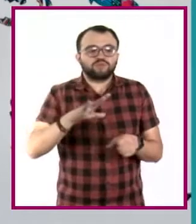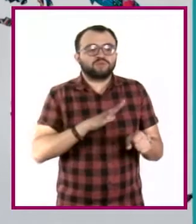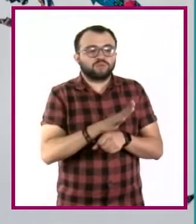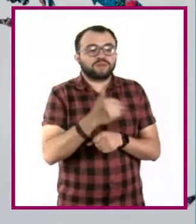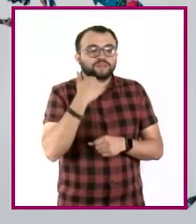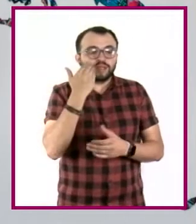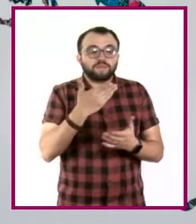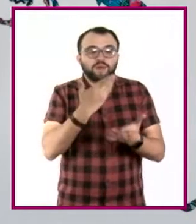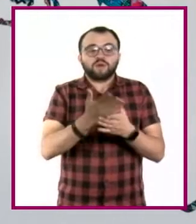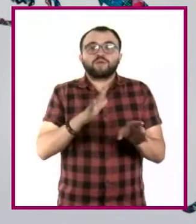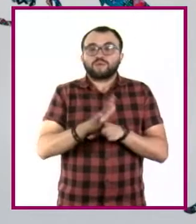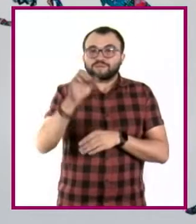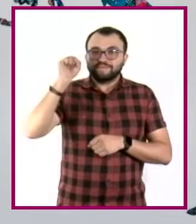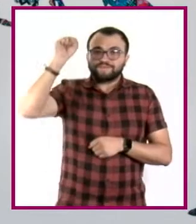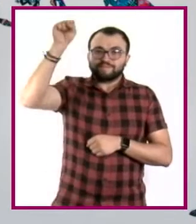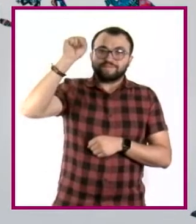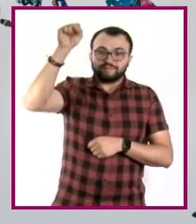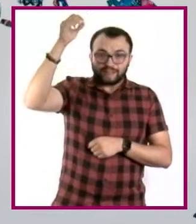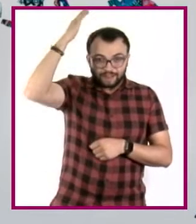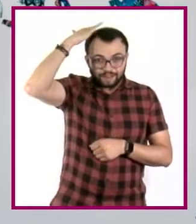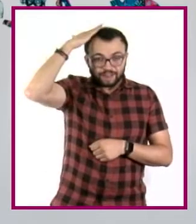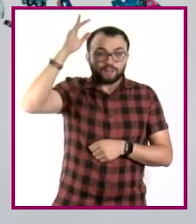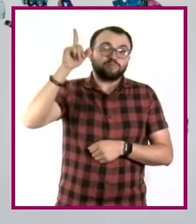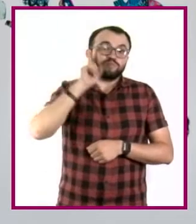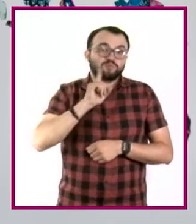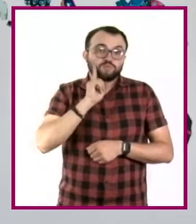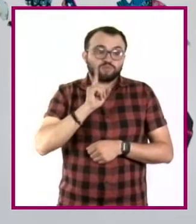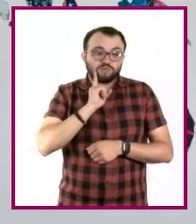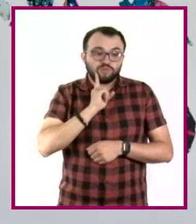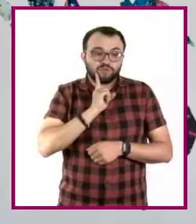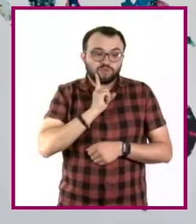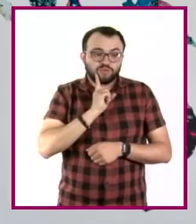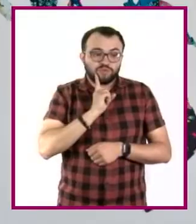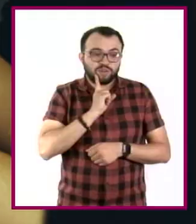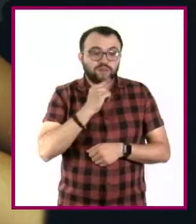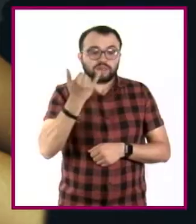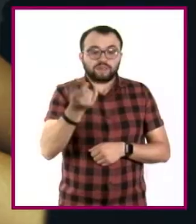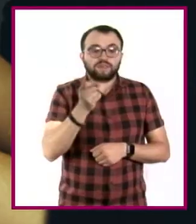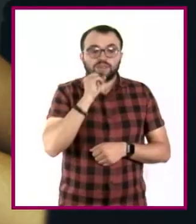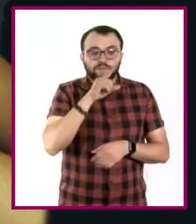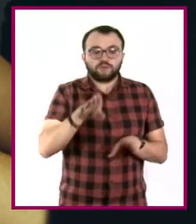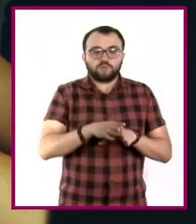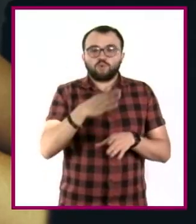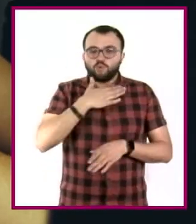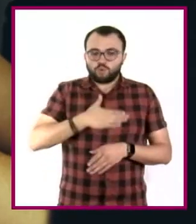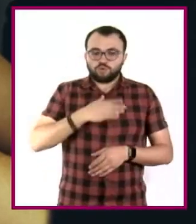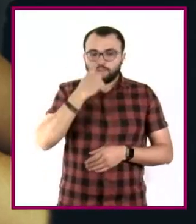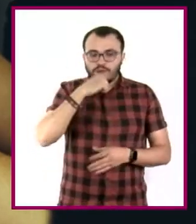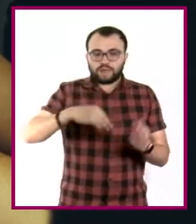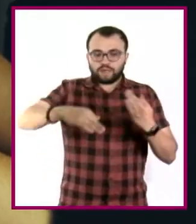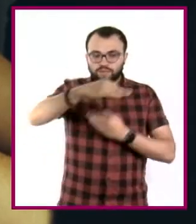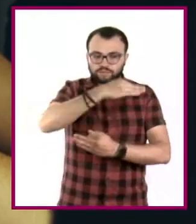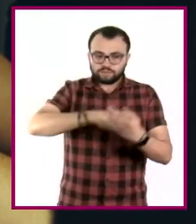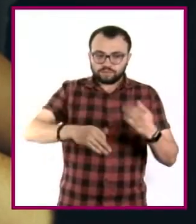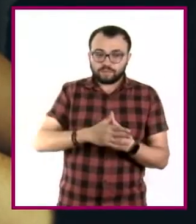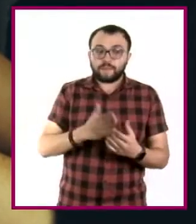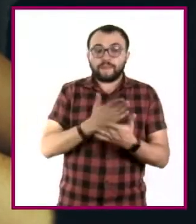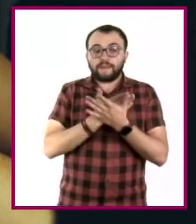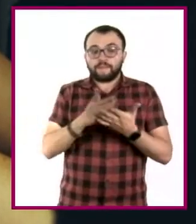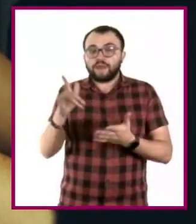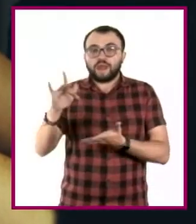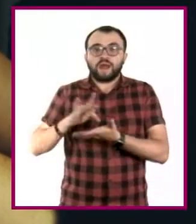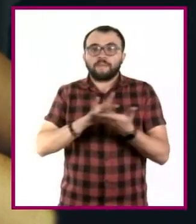el liderazgo feminista, transformar microcomunidades y construir sistemas reformados que sean justos y equitativos. Además,